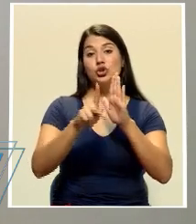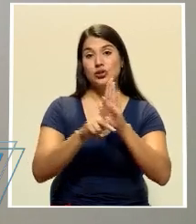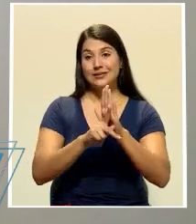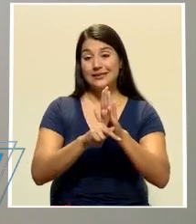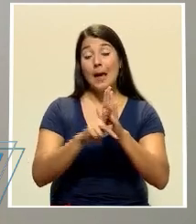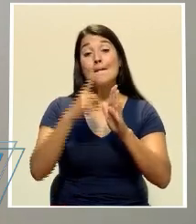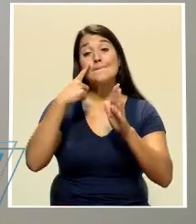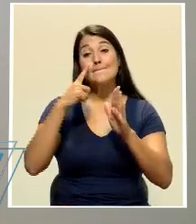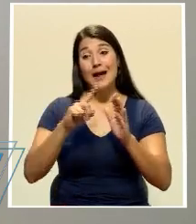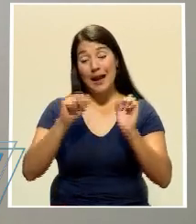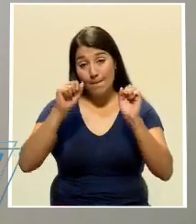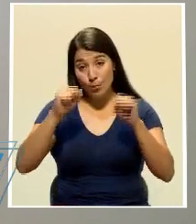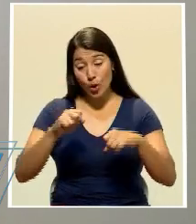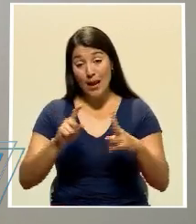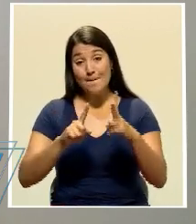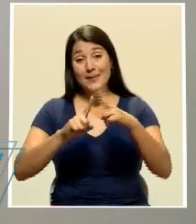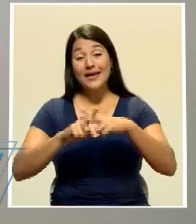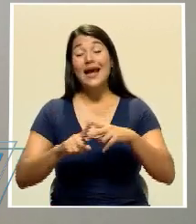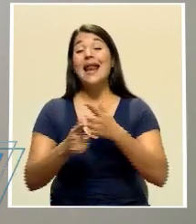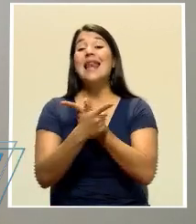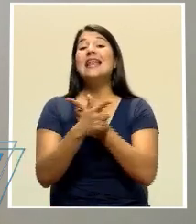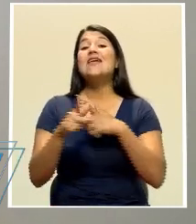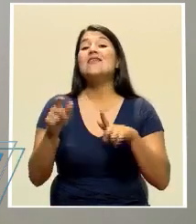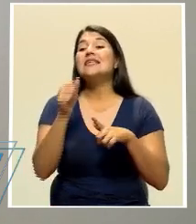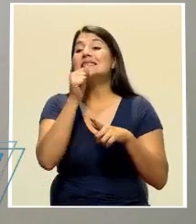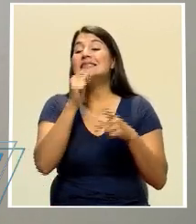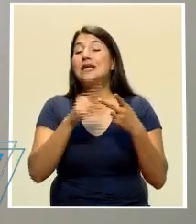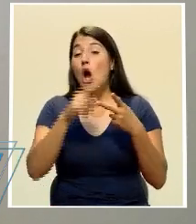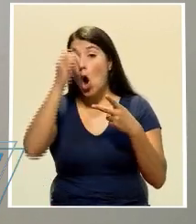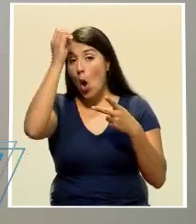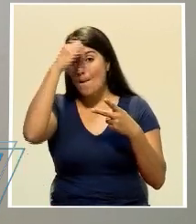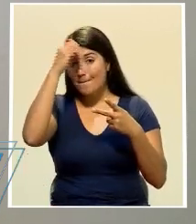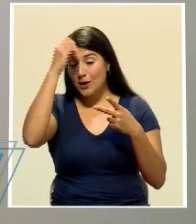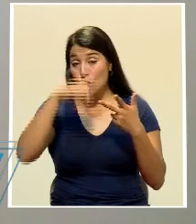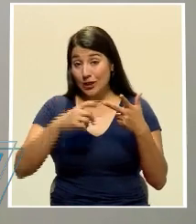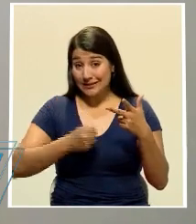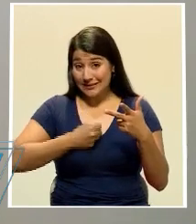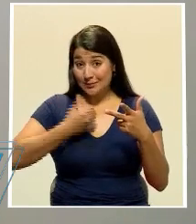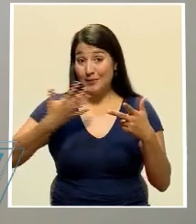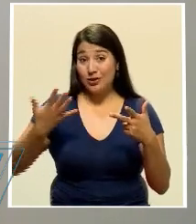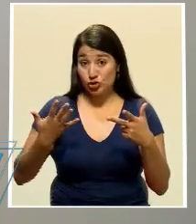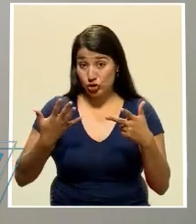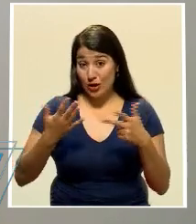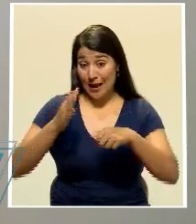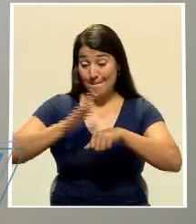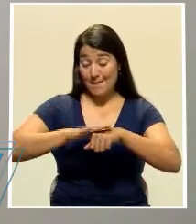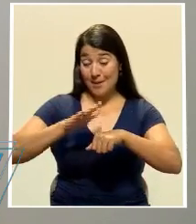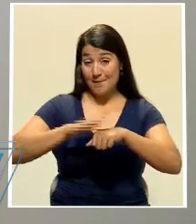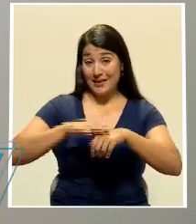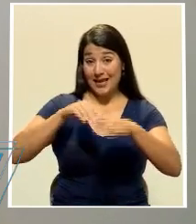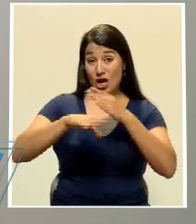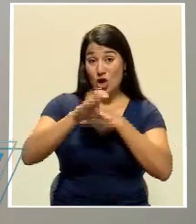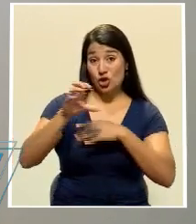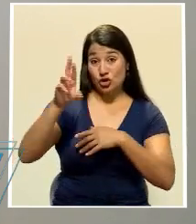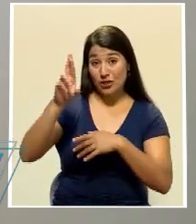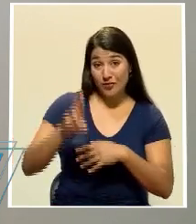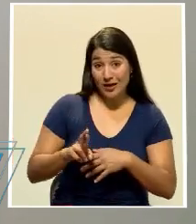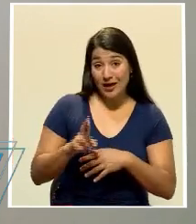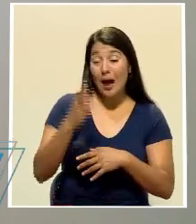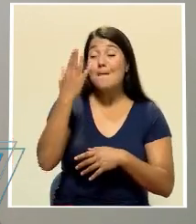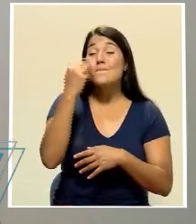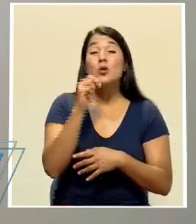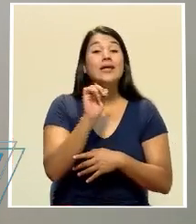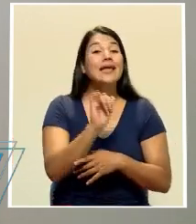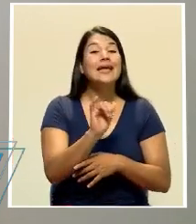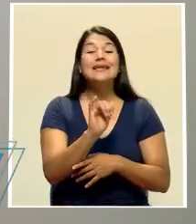ejercicio de la libertad de prensa, de opinión y de expresión del pensamiento que un país como el nuestro ofrece, porque esta no es la